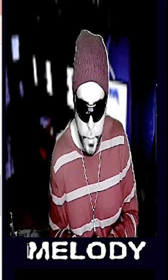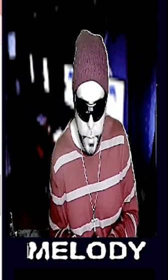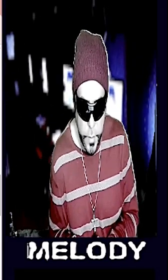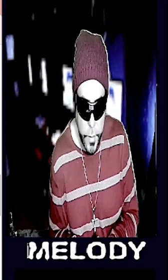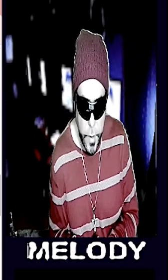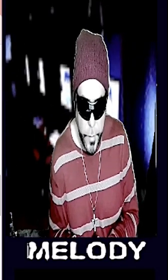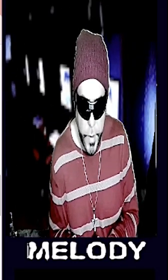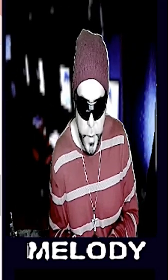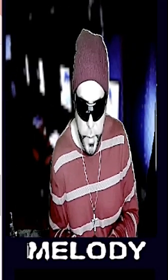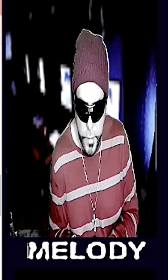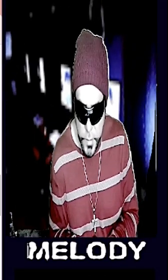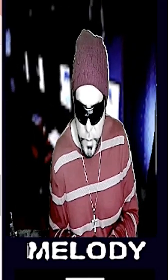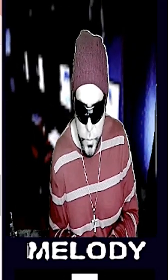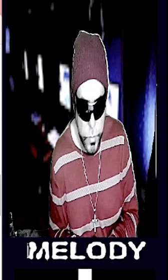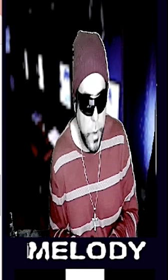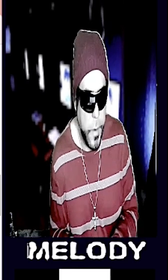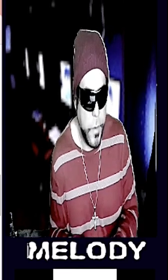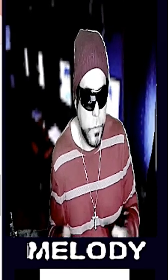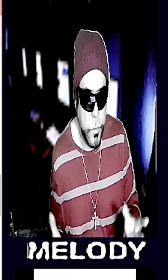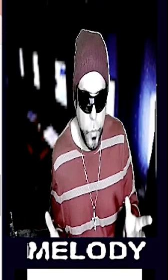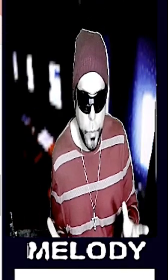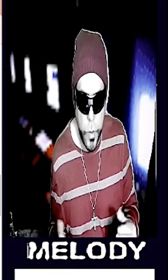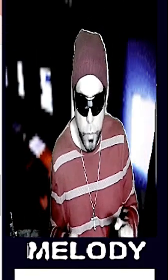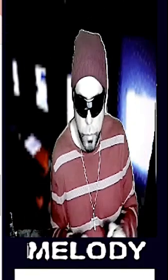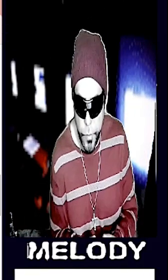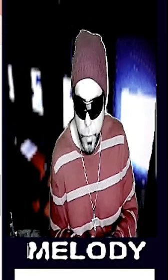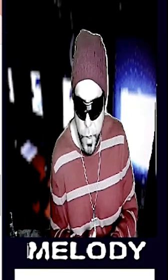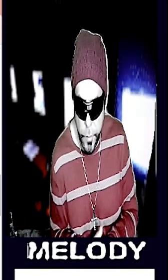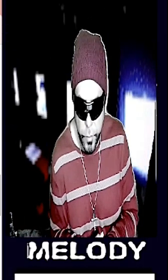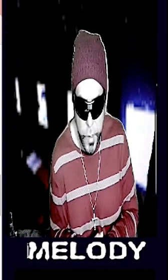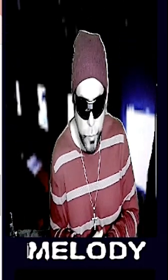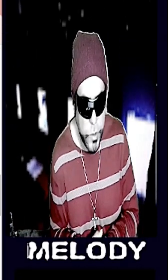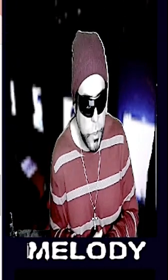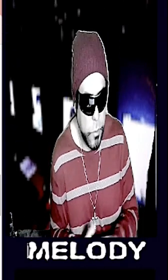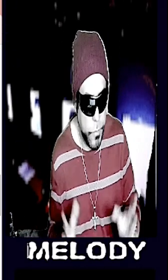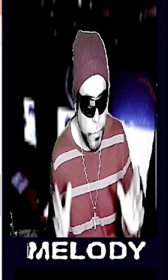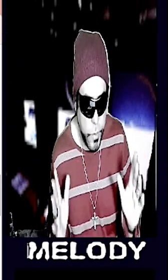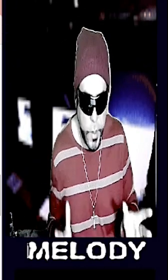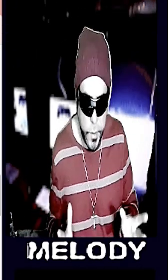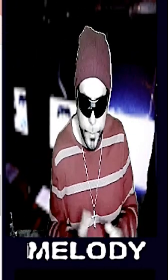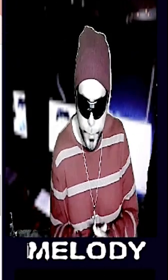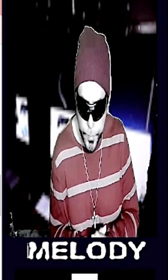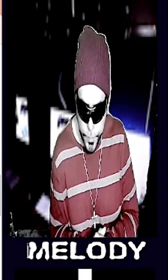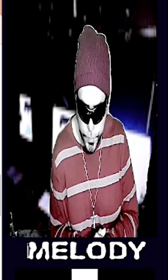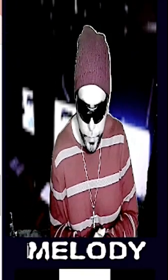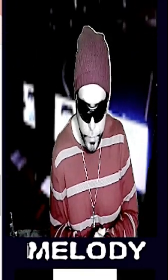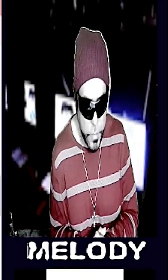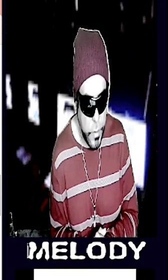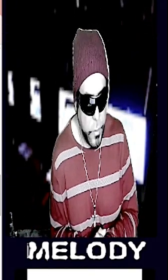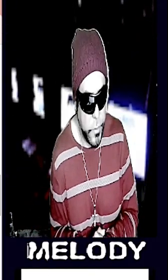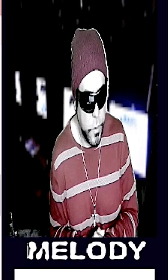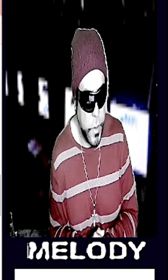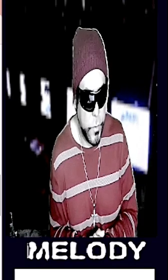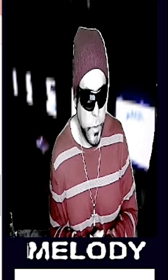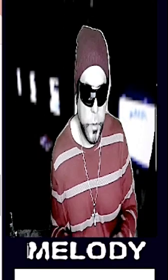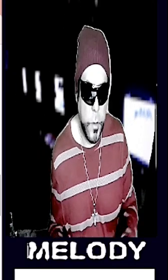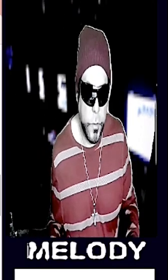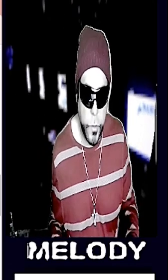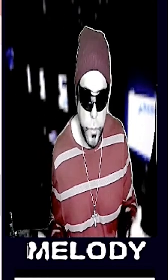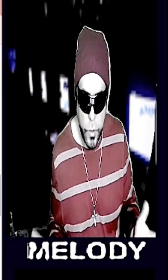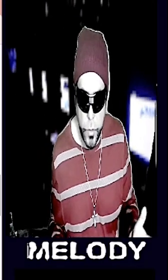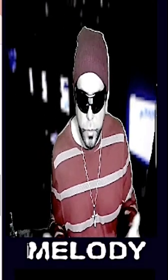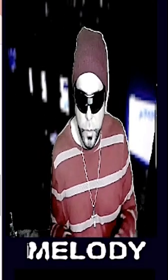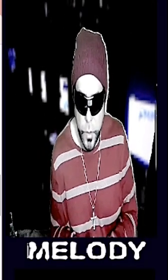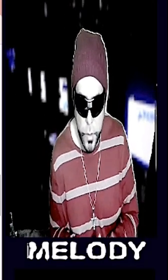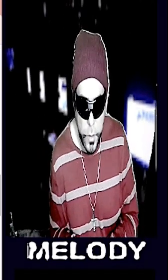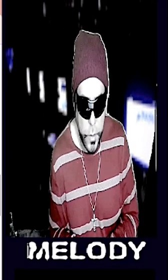ciudadano también este es una es un grupo de corrupción hay mucha corrupción Entonces yo les sugiero